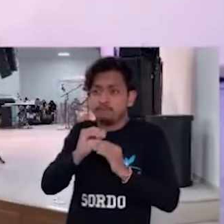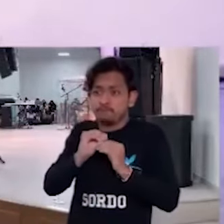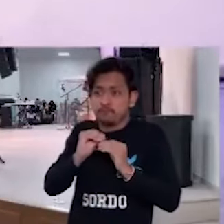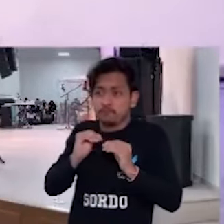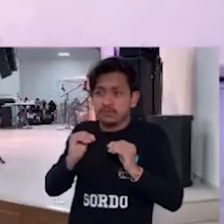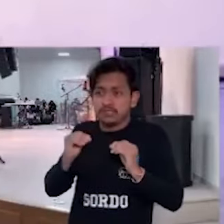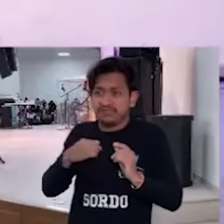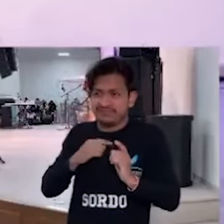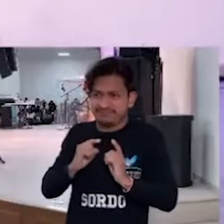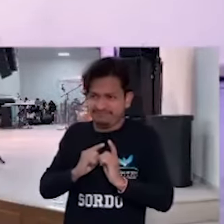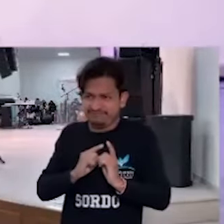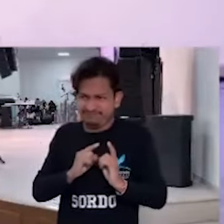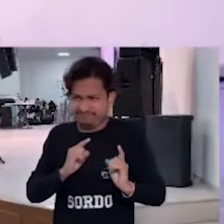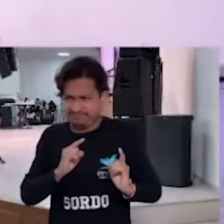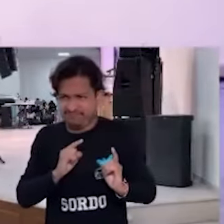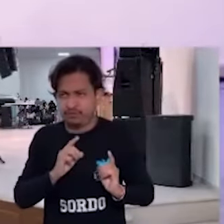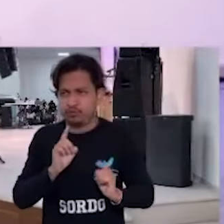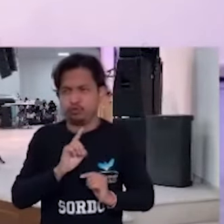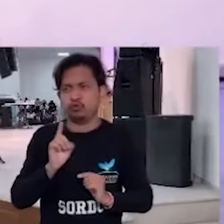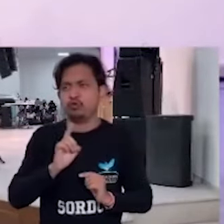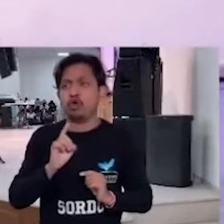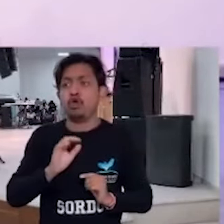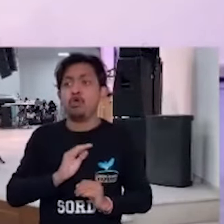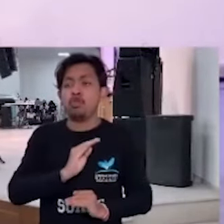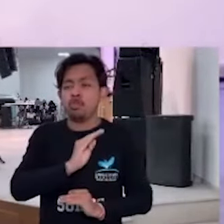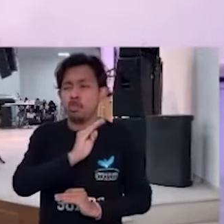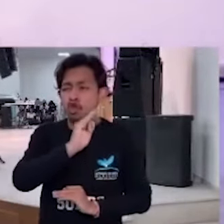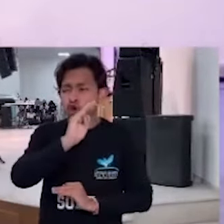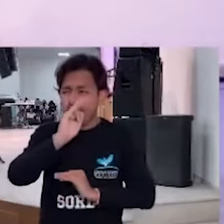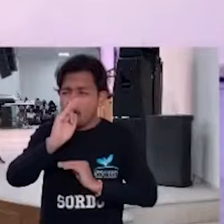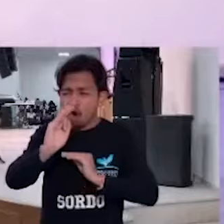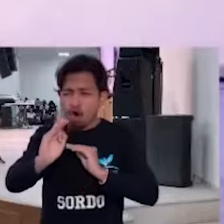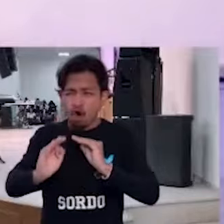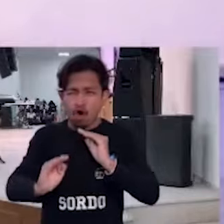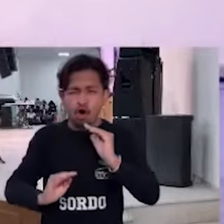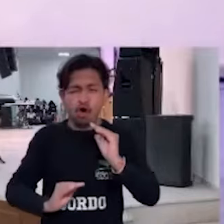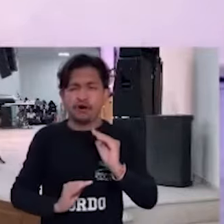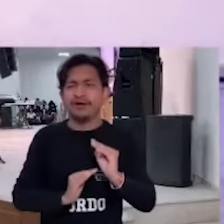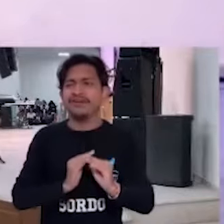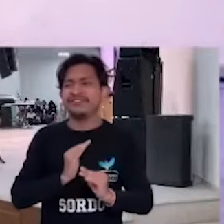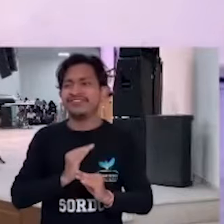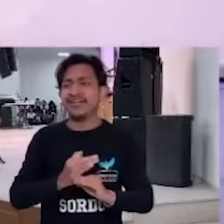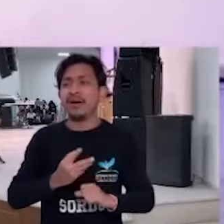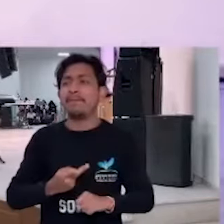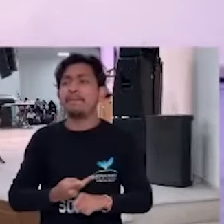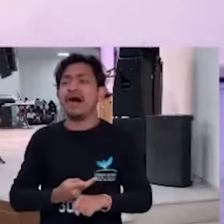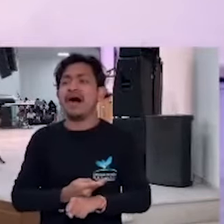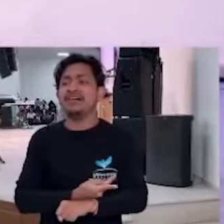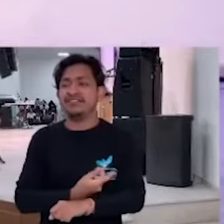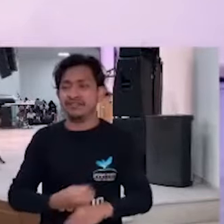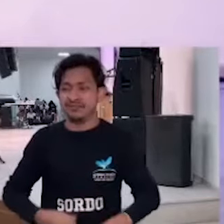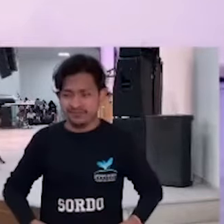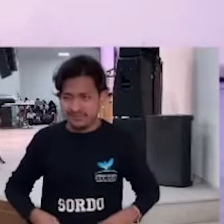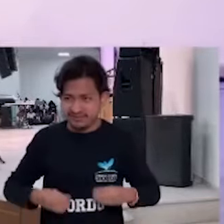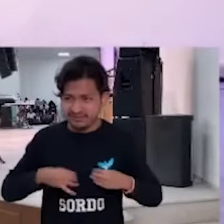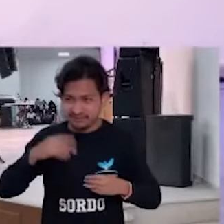contar absolutamente todo lo que le pasa a su esposa.